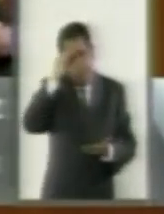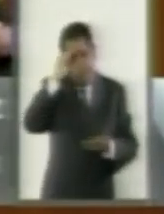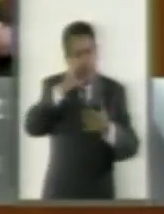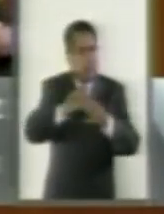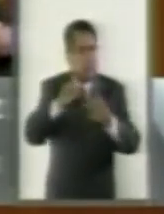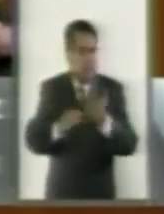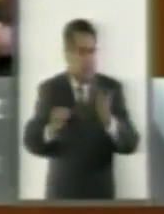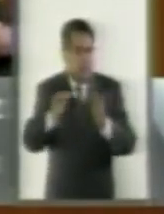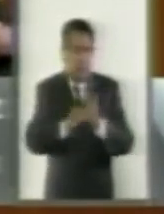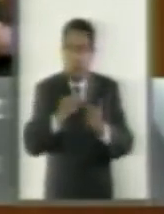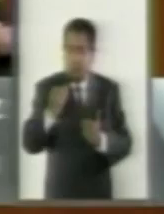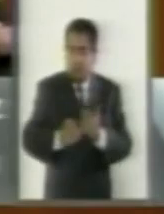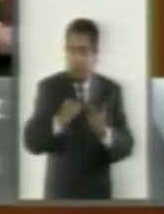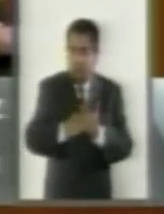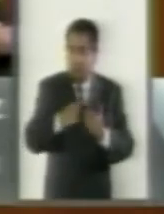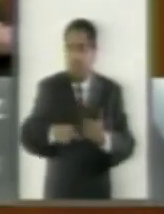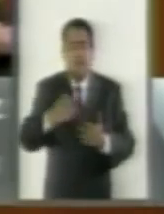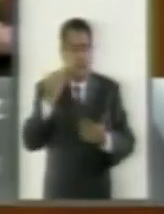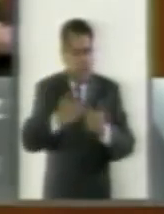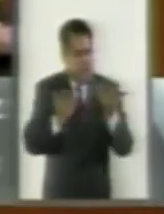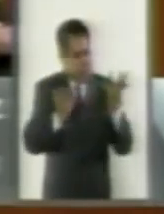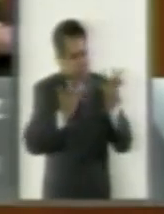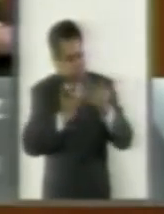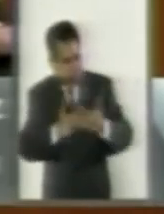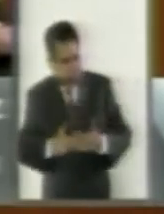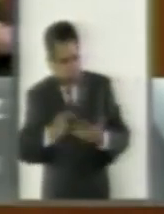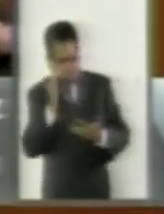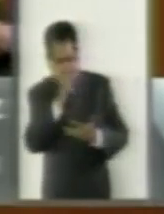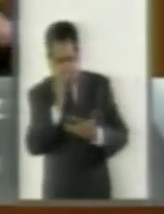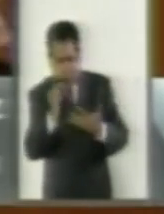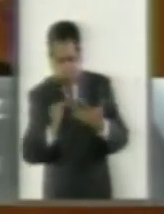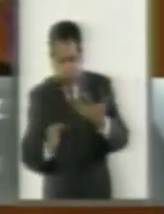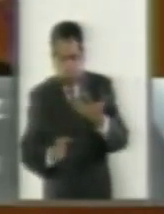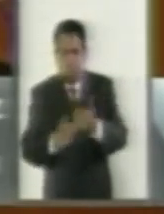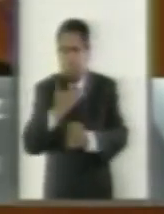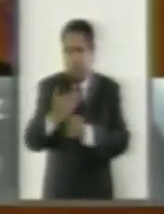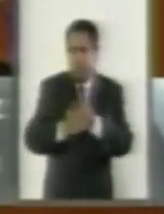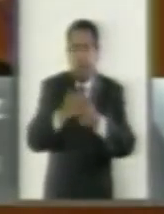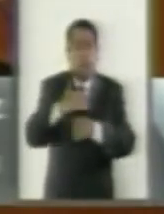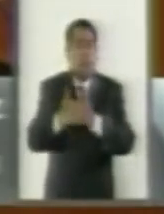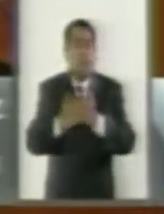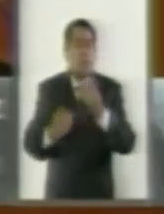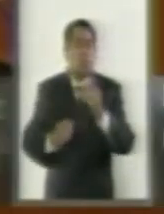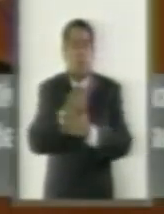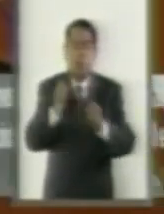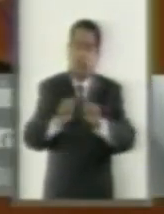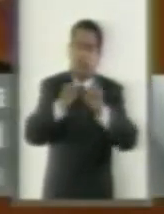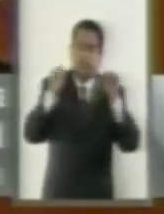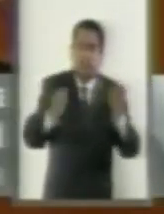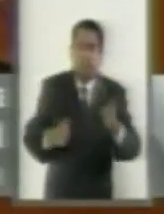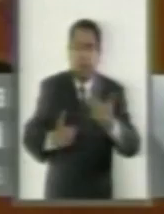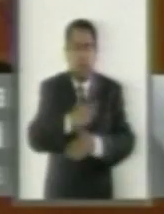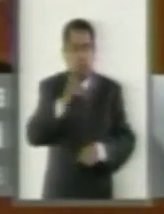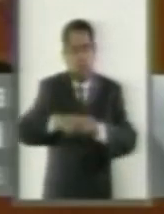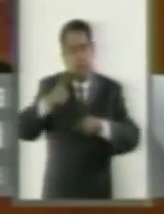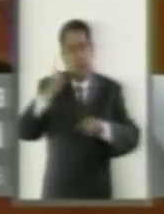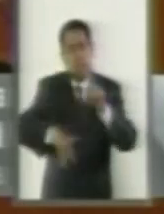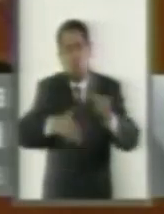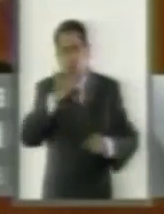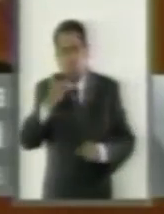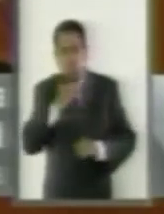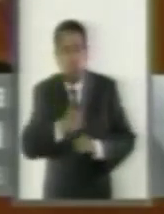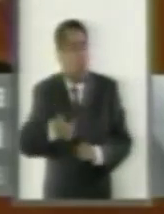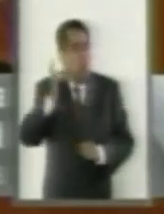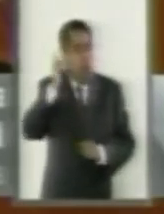están pendientes de todo el entramado legislativo que se ha previsto para que podamos crear el Sistema Nacional Anticorrupción. Y